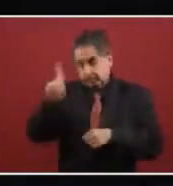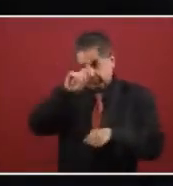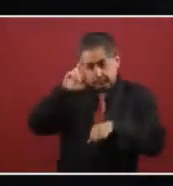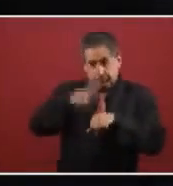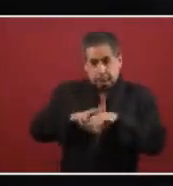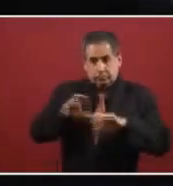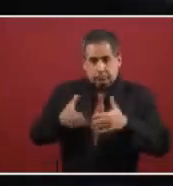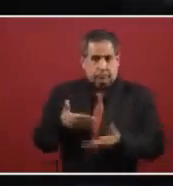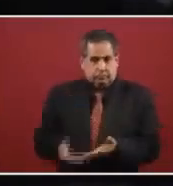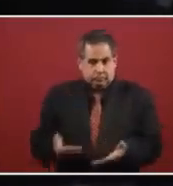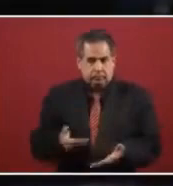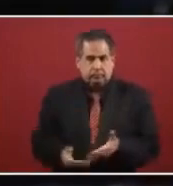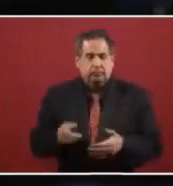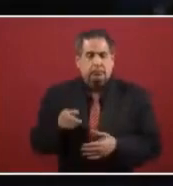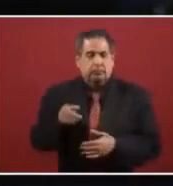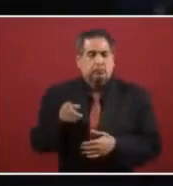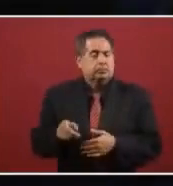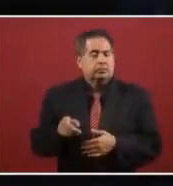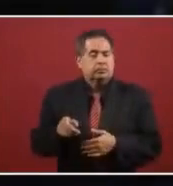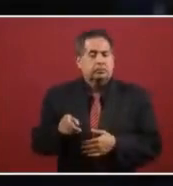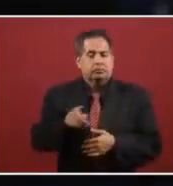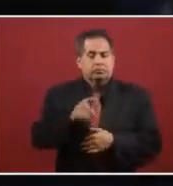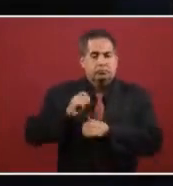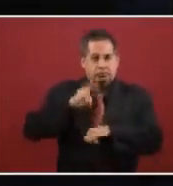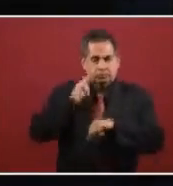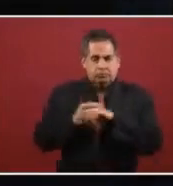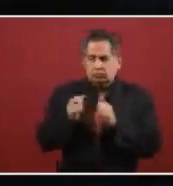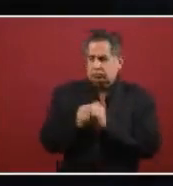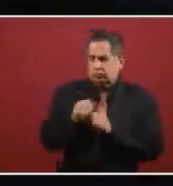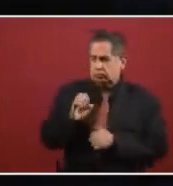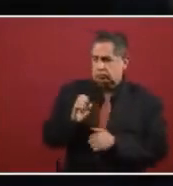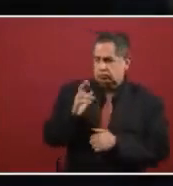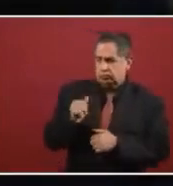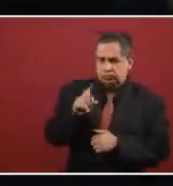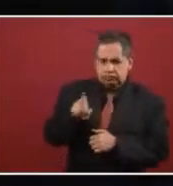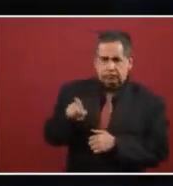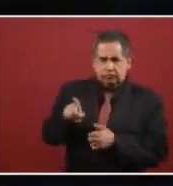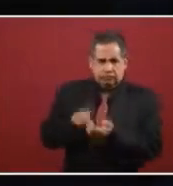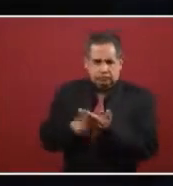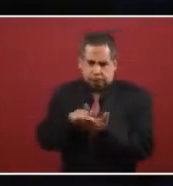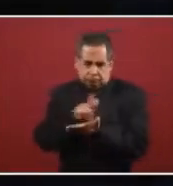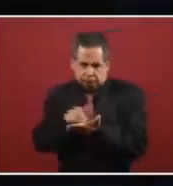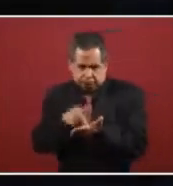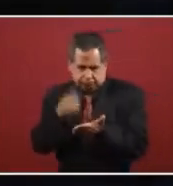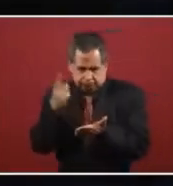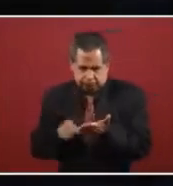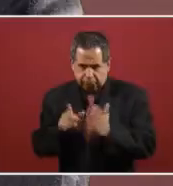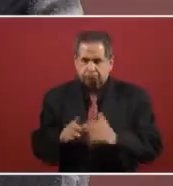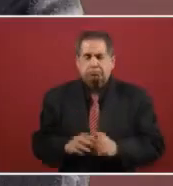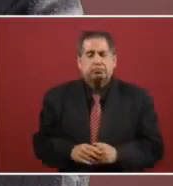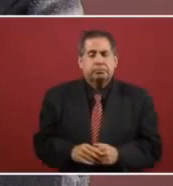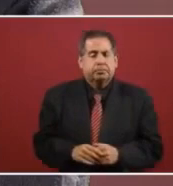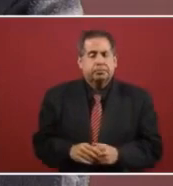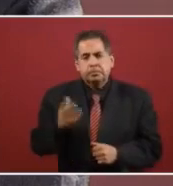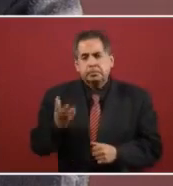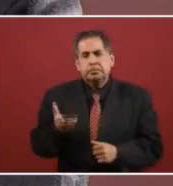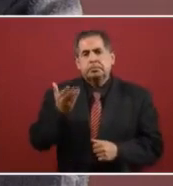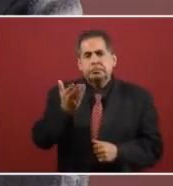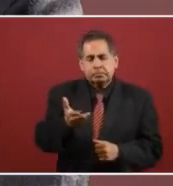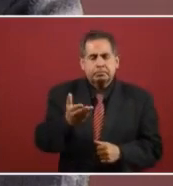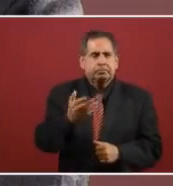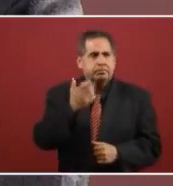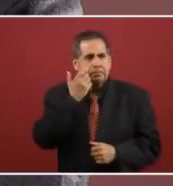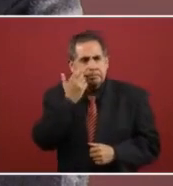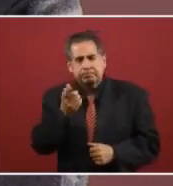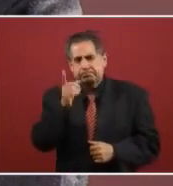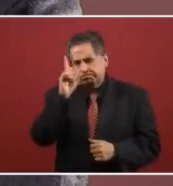cierto, an actual, assessor, del canciller Ebrard, tal como la ley lo indica, pide, solicita